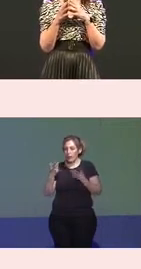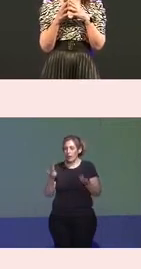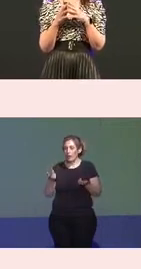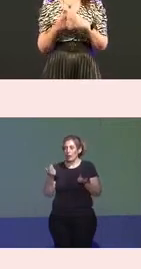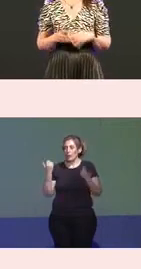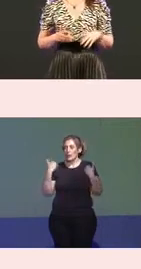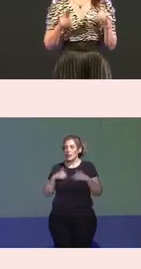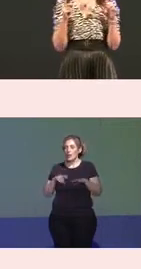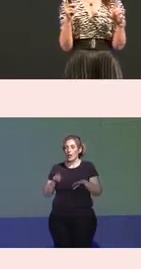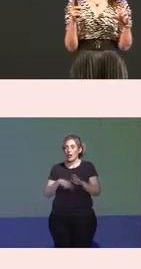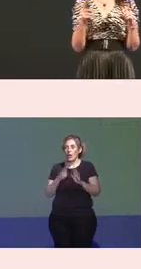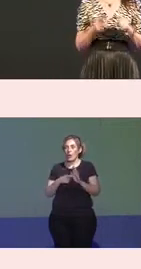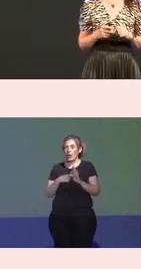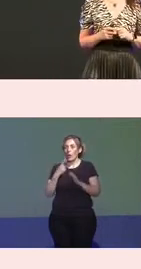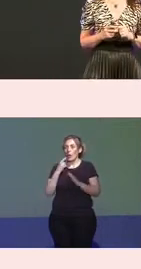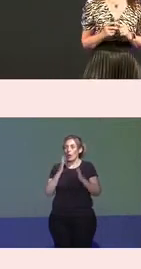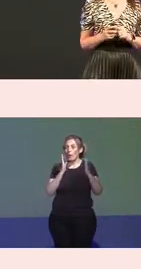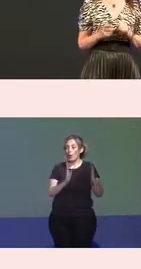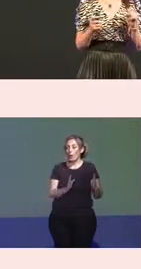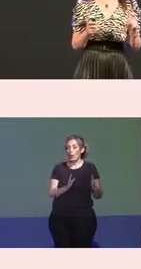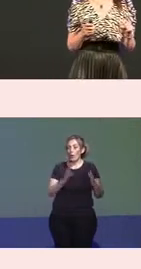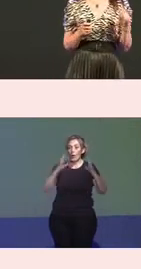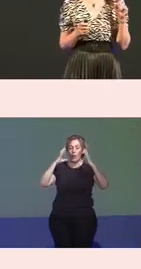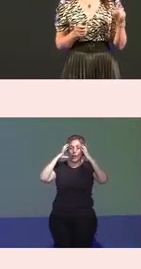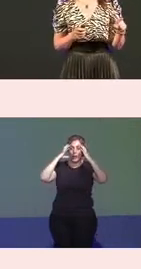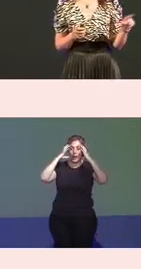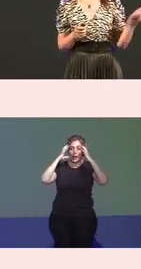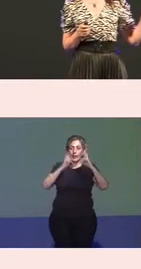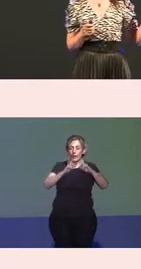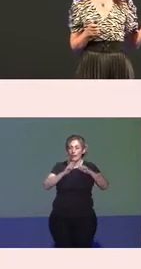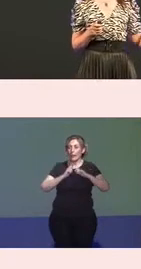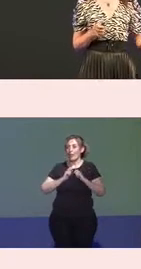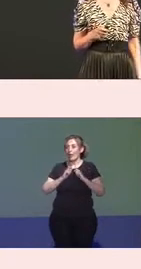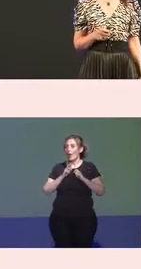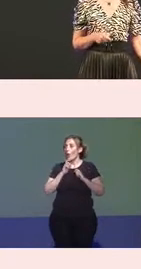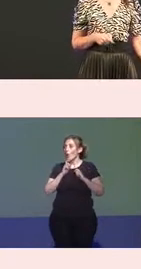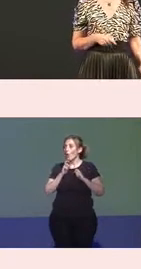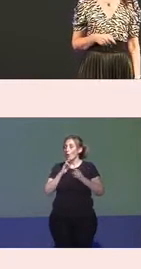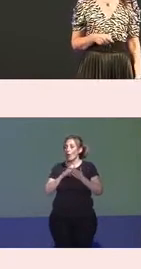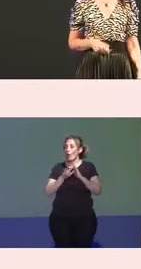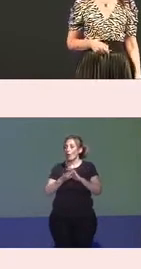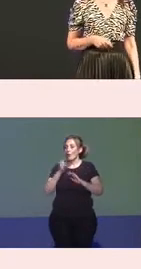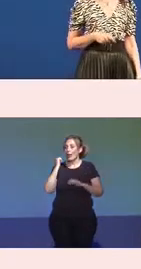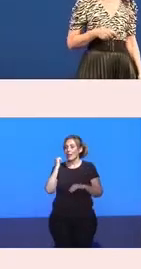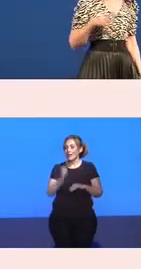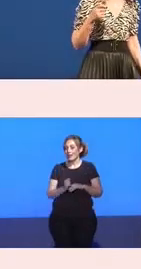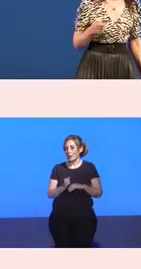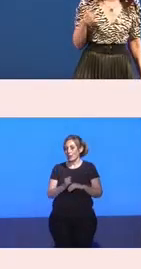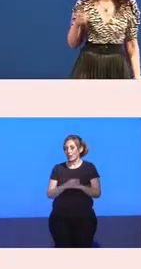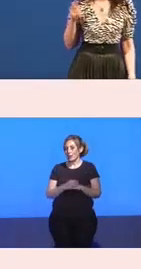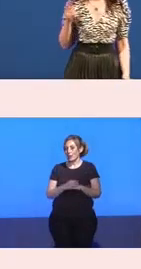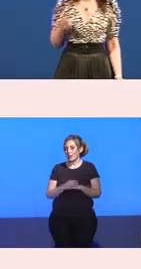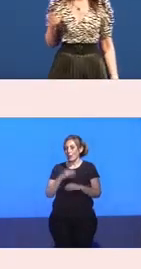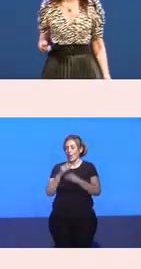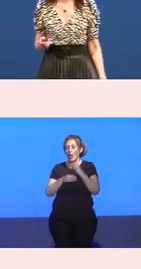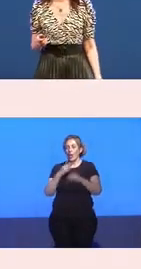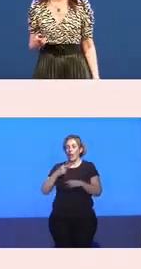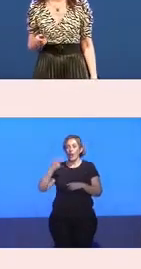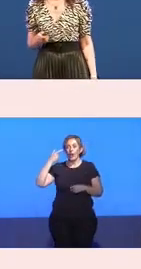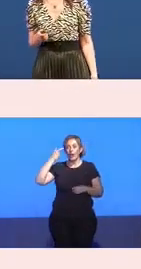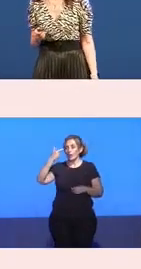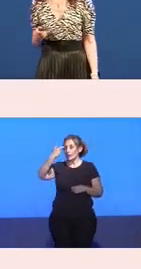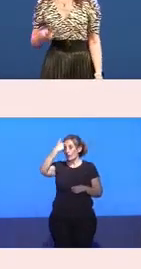puzle completo por un lado el cráneo le dio el modo en el que esta persona había sido asesinada le habían dado un tiro en